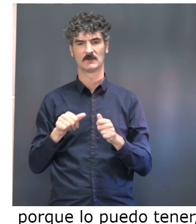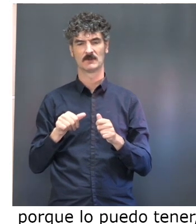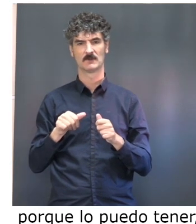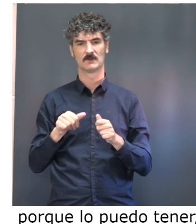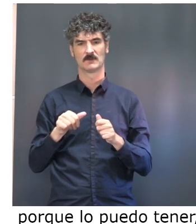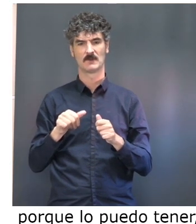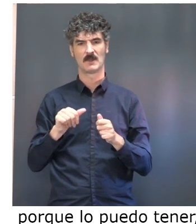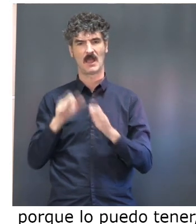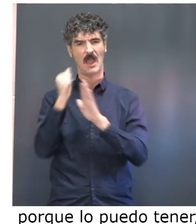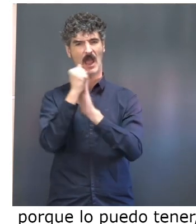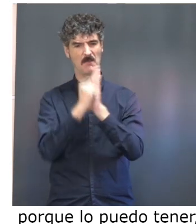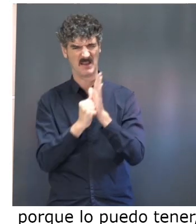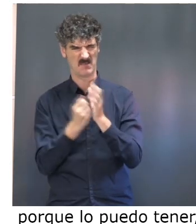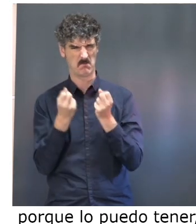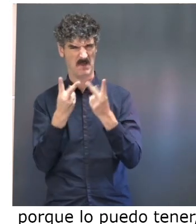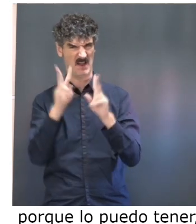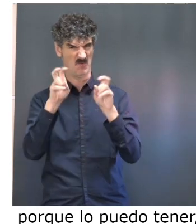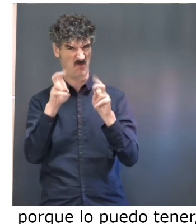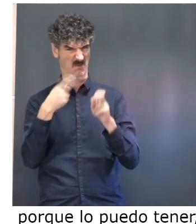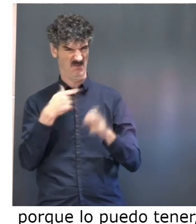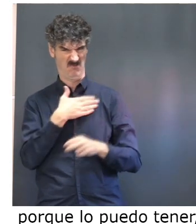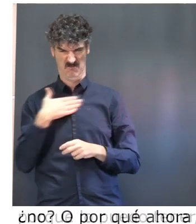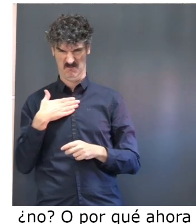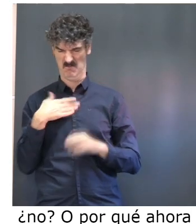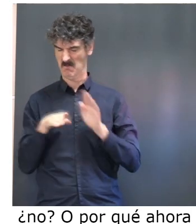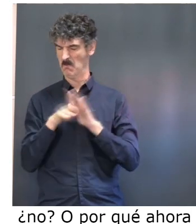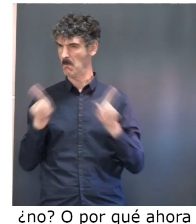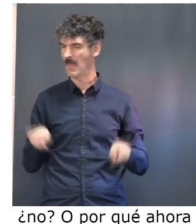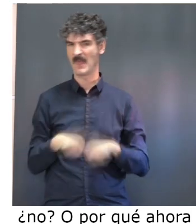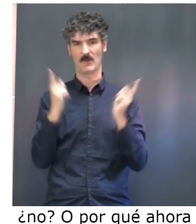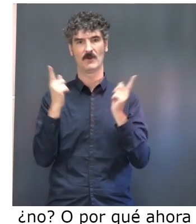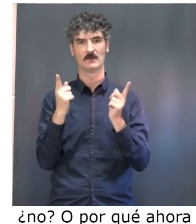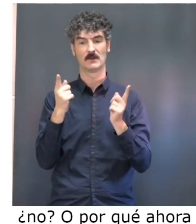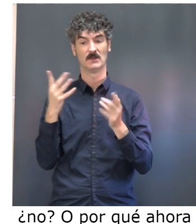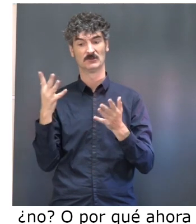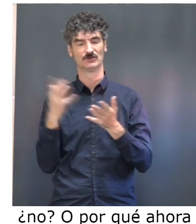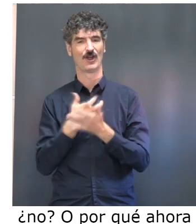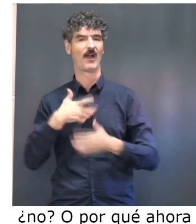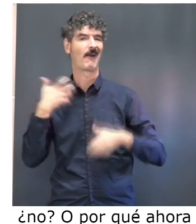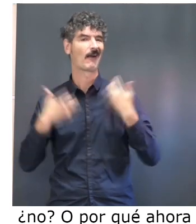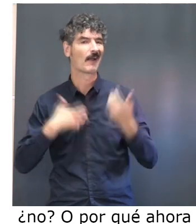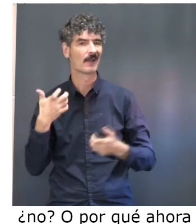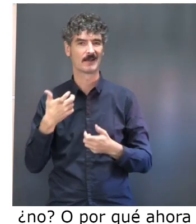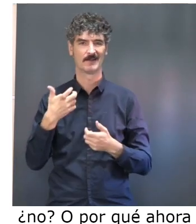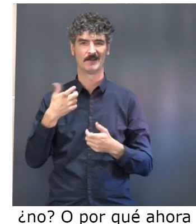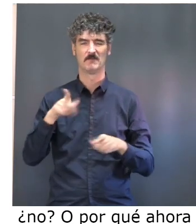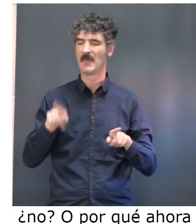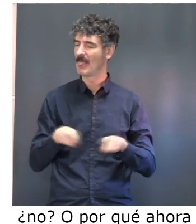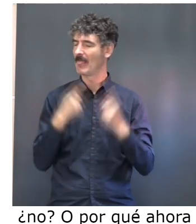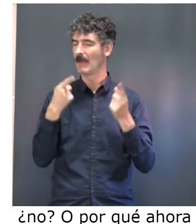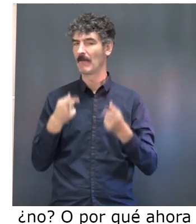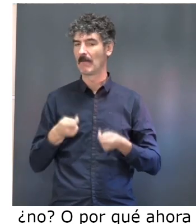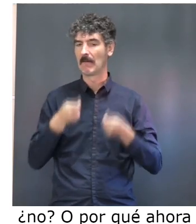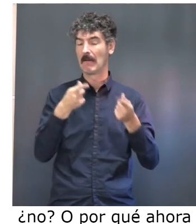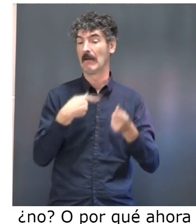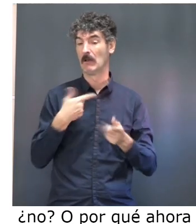de aplicaciones, y para qué, si al final todo son quejas, da igual lo que le lleve, voy a